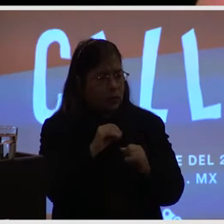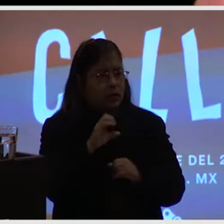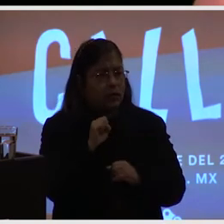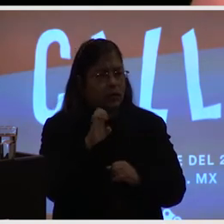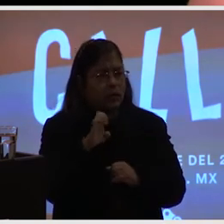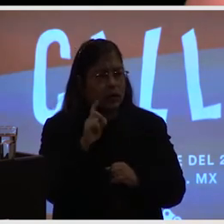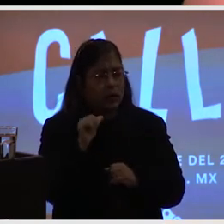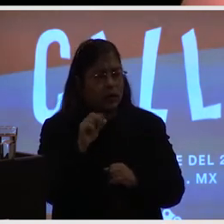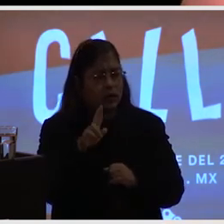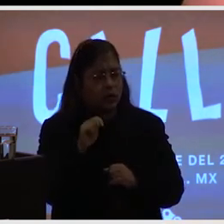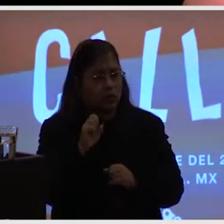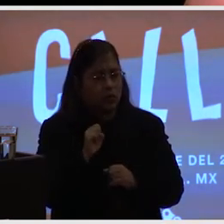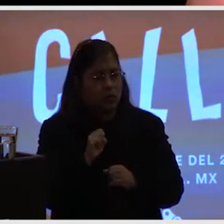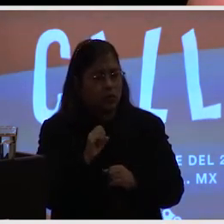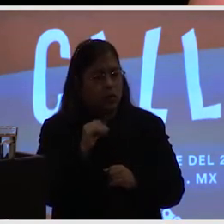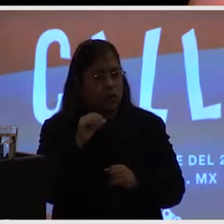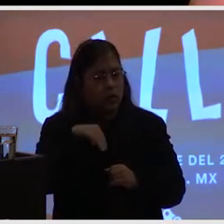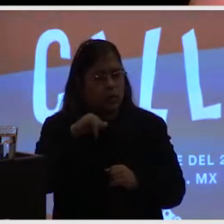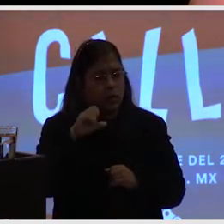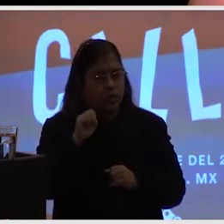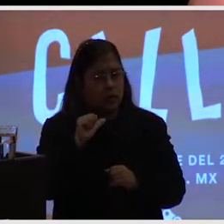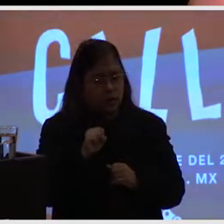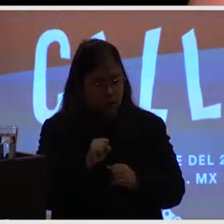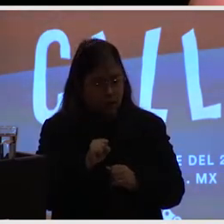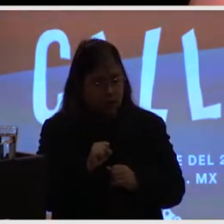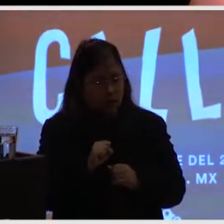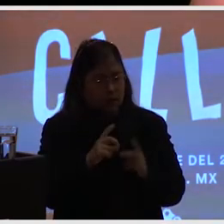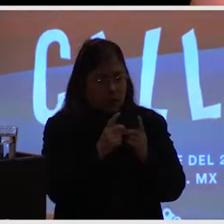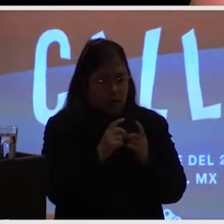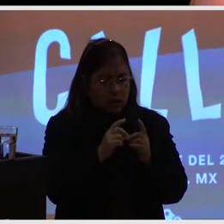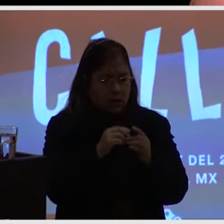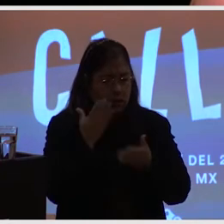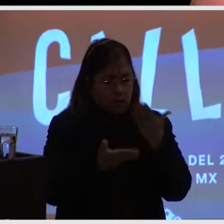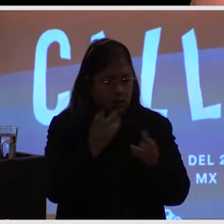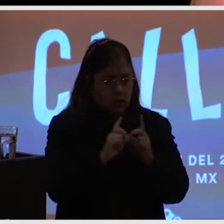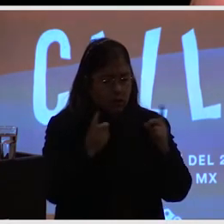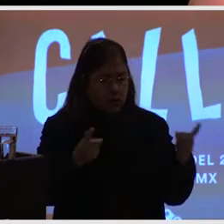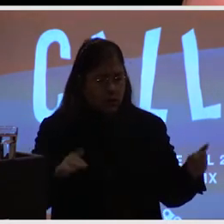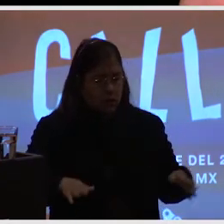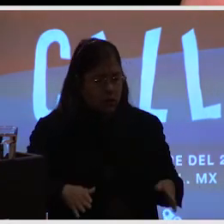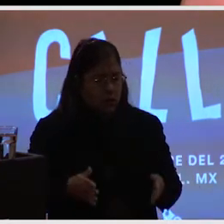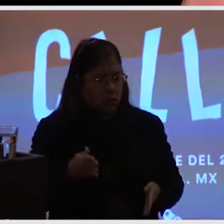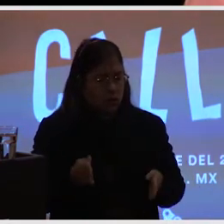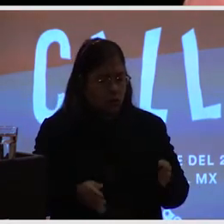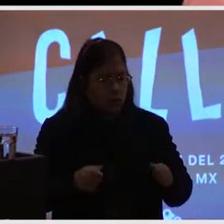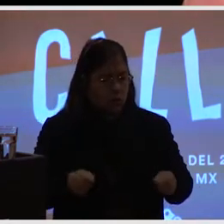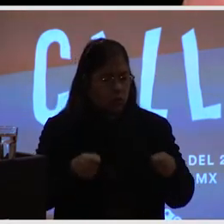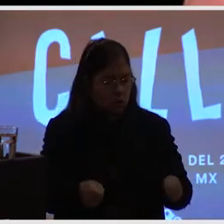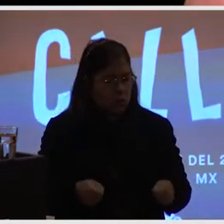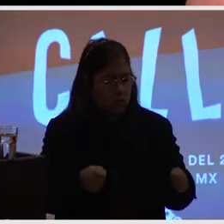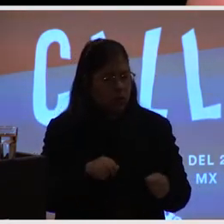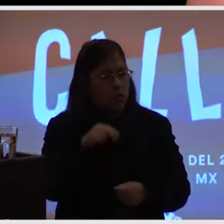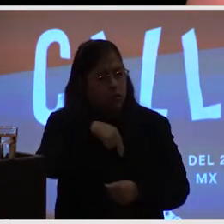edad camino al centro de estudios de centros estudios de movilidad peatonal hace con